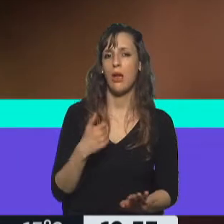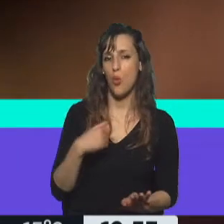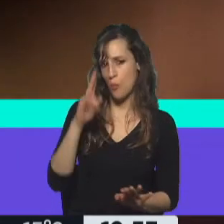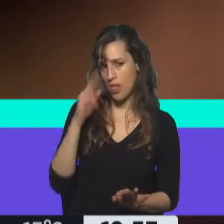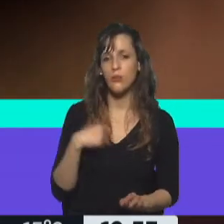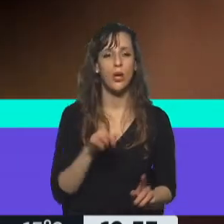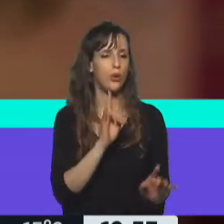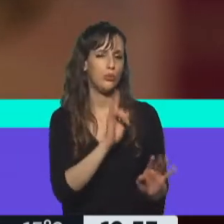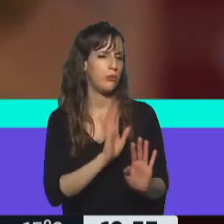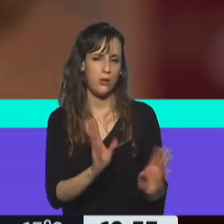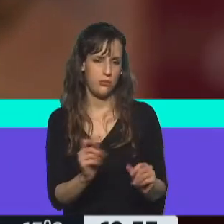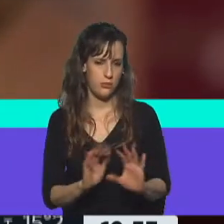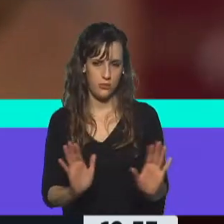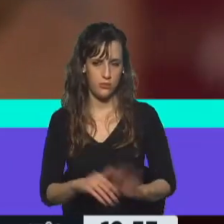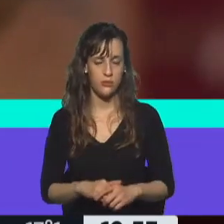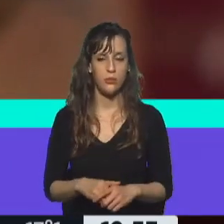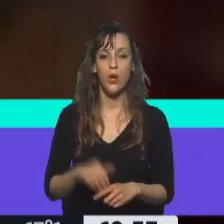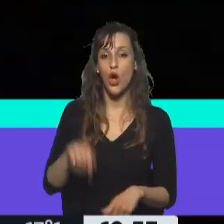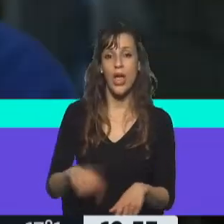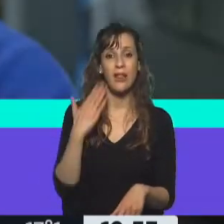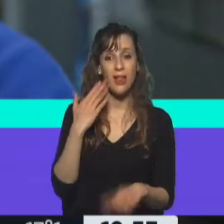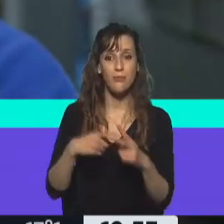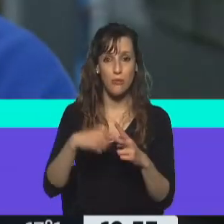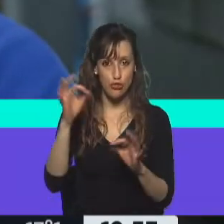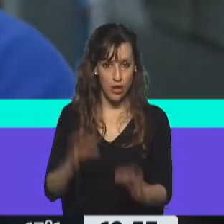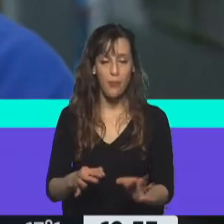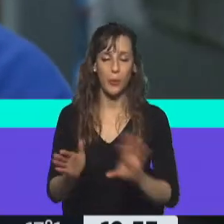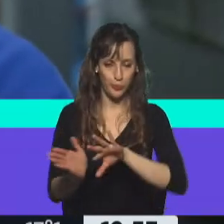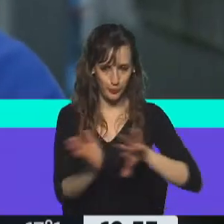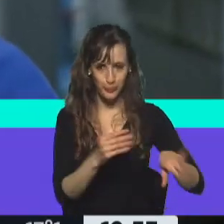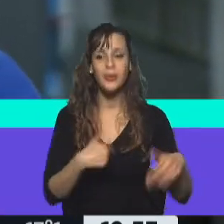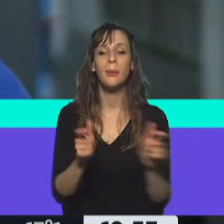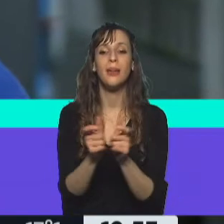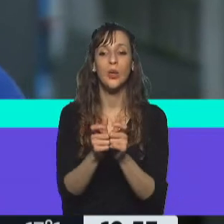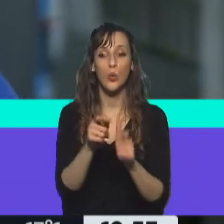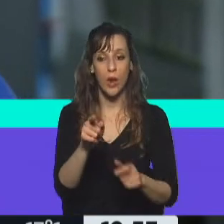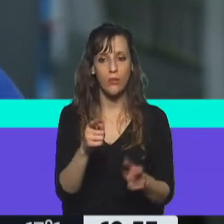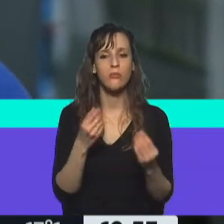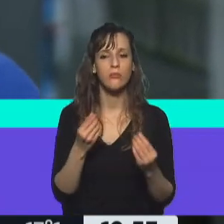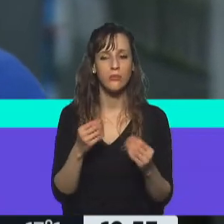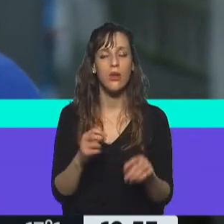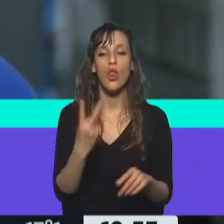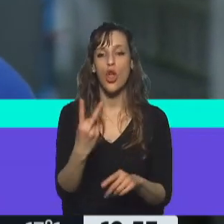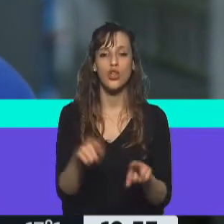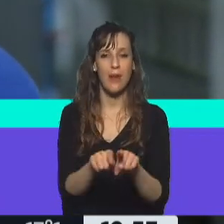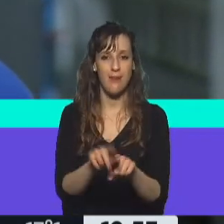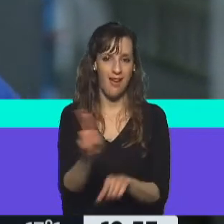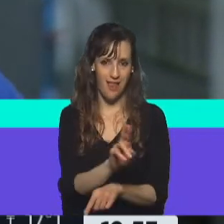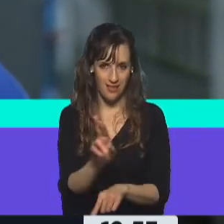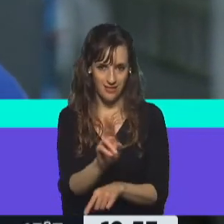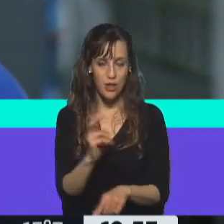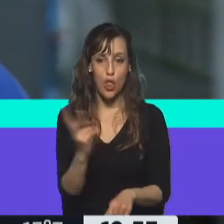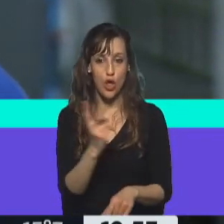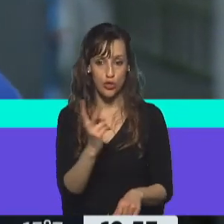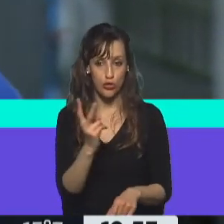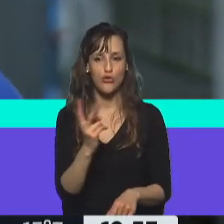Bueno, terminen. Esta tarde llega su primo. La película cuenta la historia de dos hermanas, Juana y Mara, que viven aisladas en el